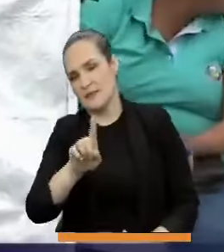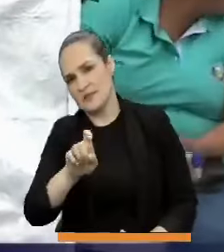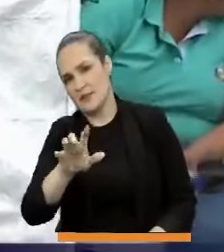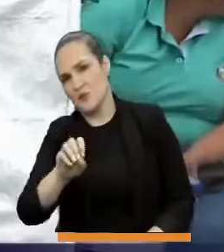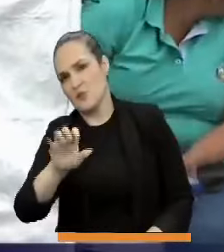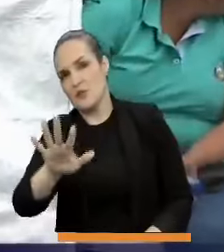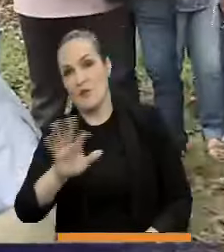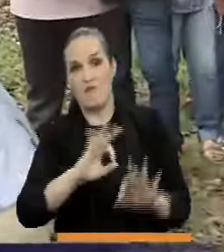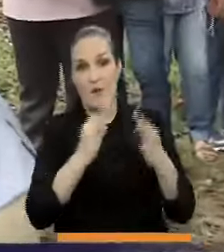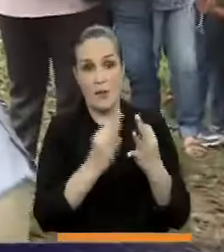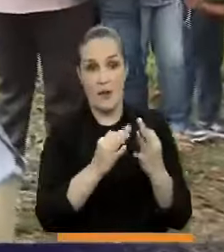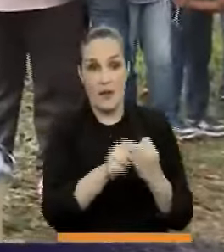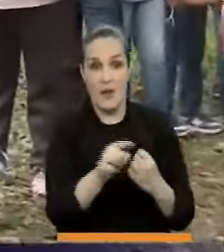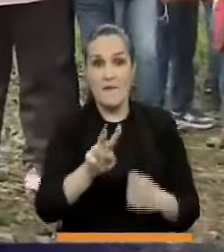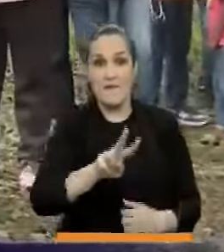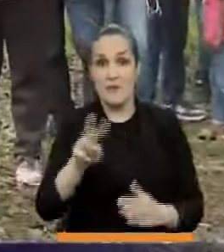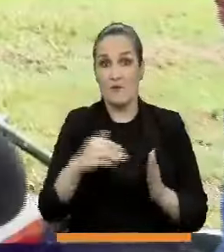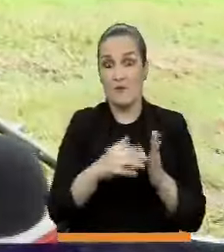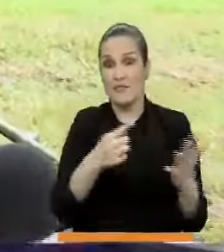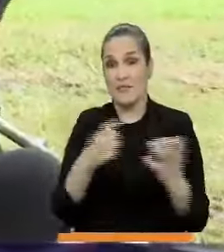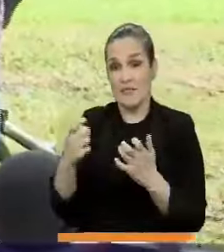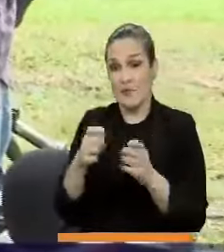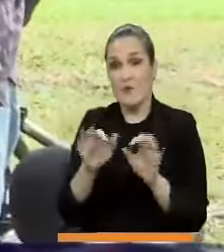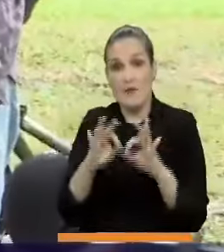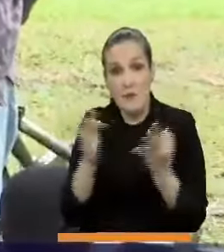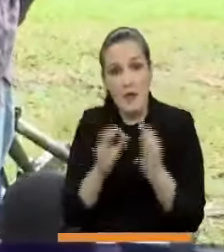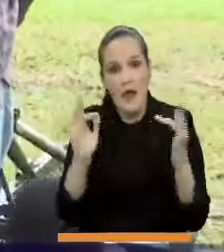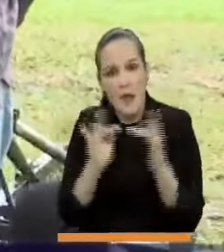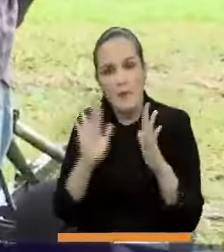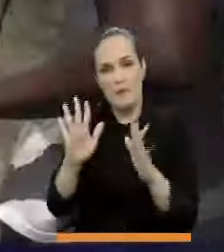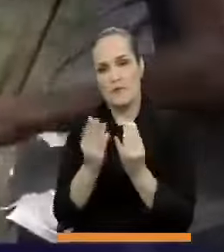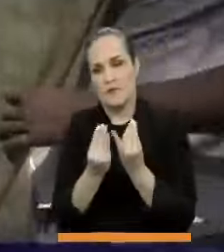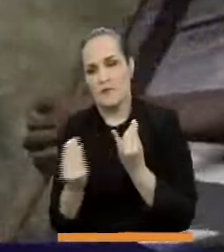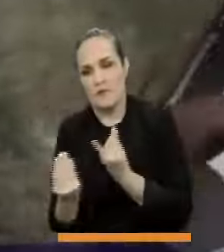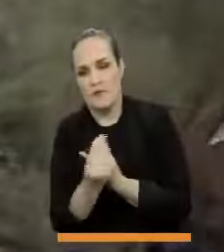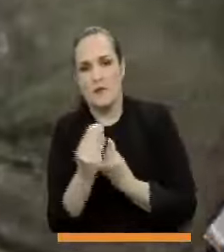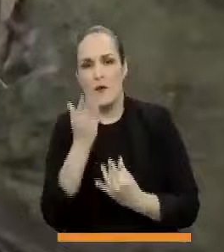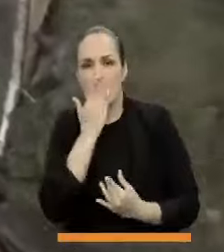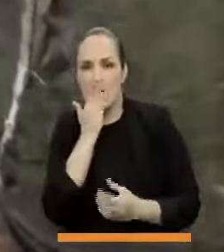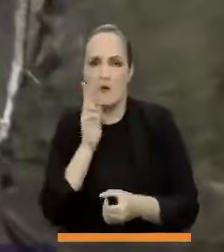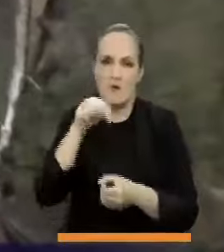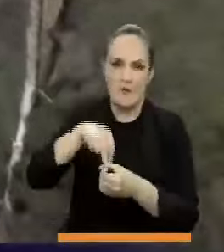de las cuales 22.600 son pertenecientes a comunidades indígenas y afro.